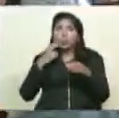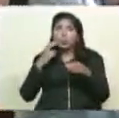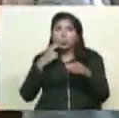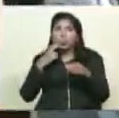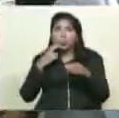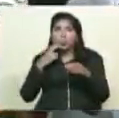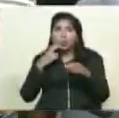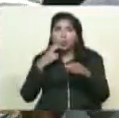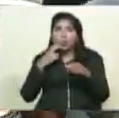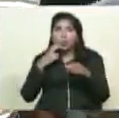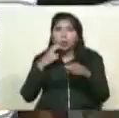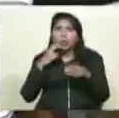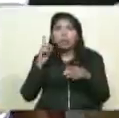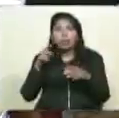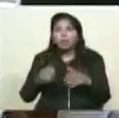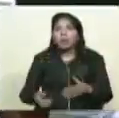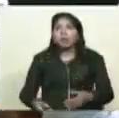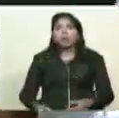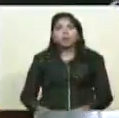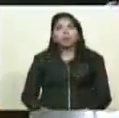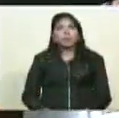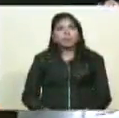industria pesada.